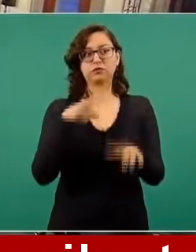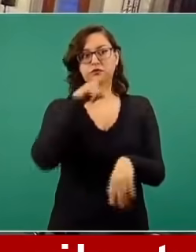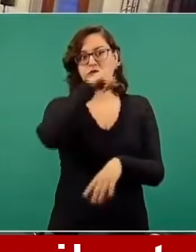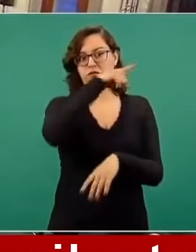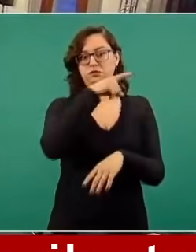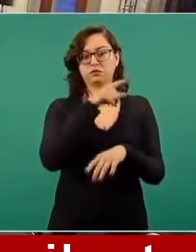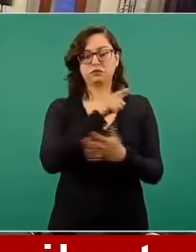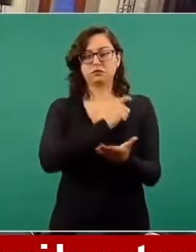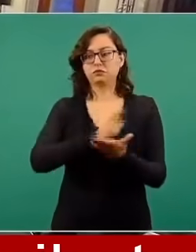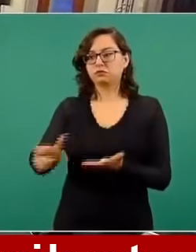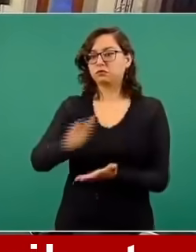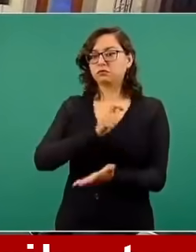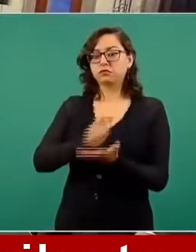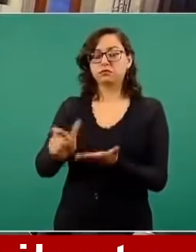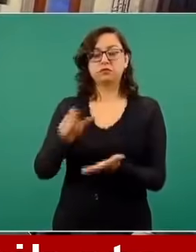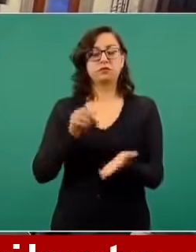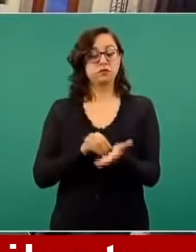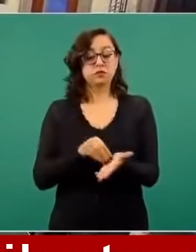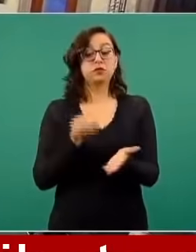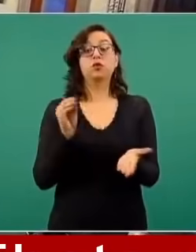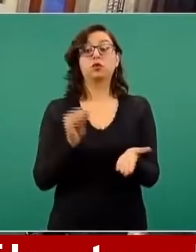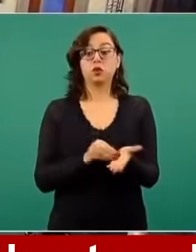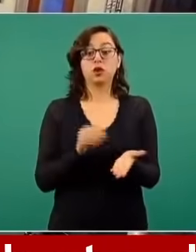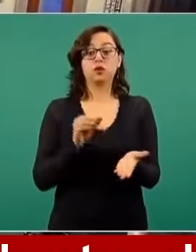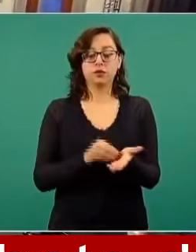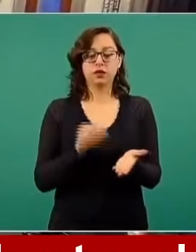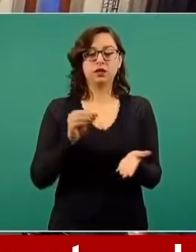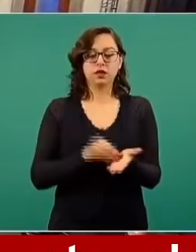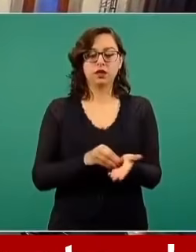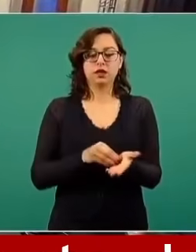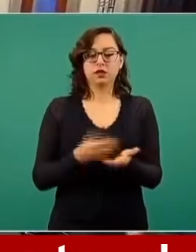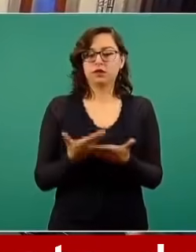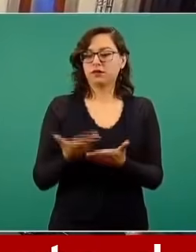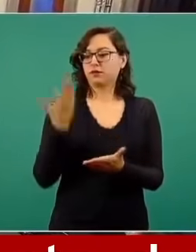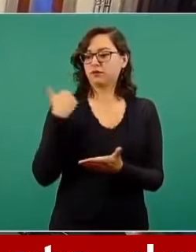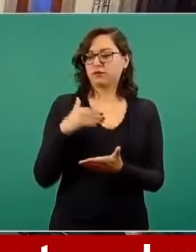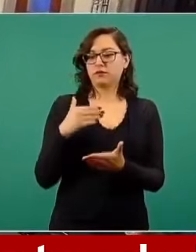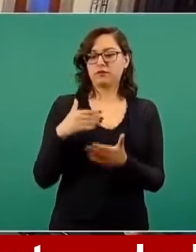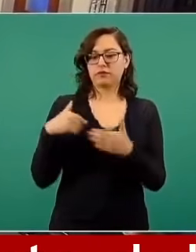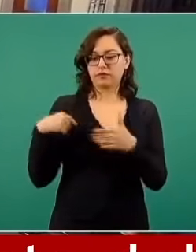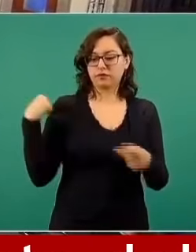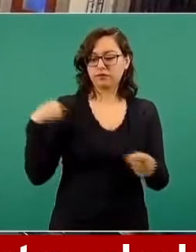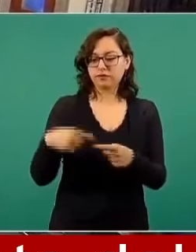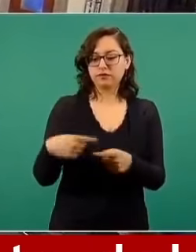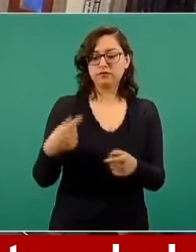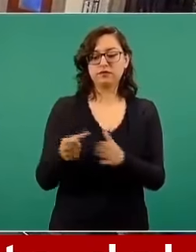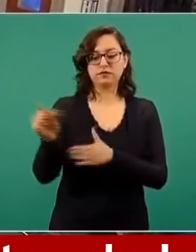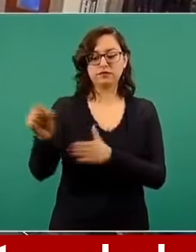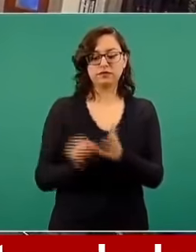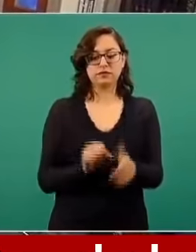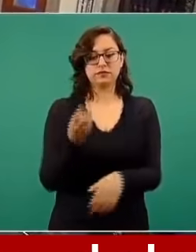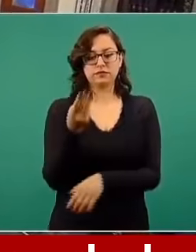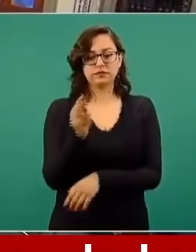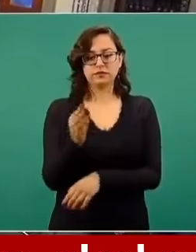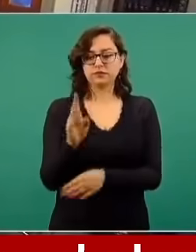hasta el mes de mayo están